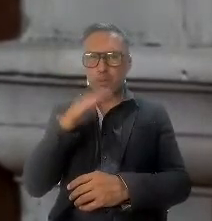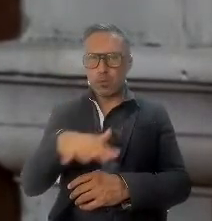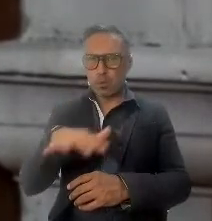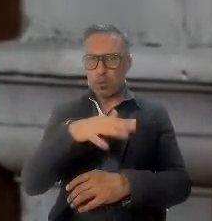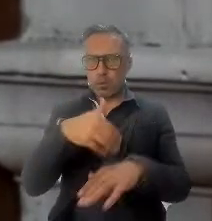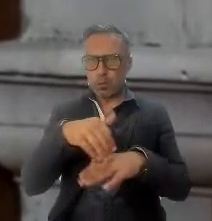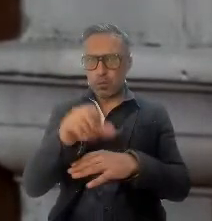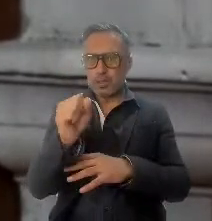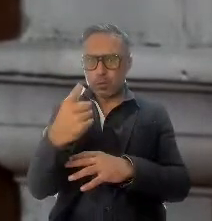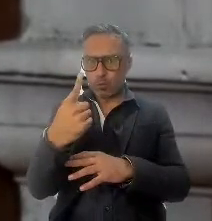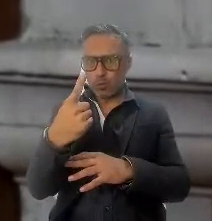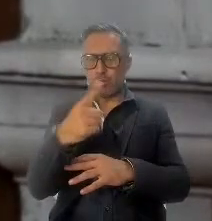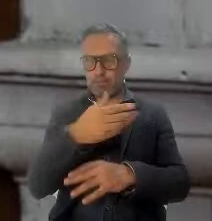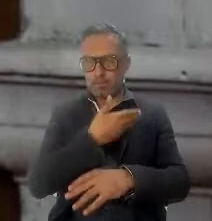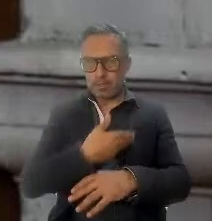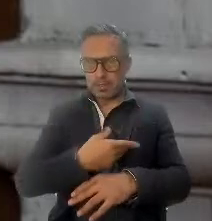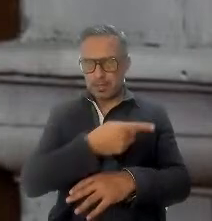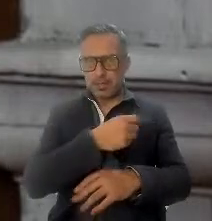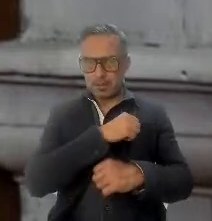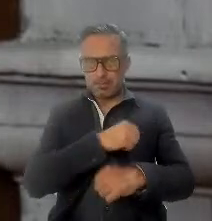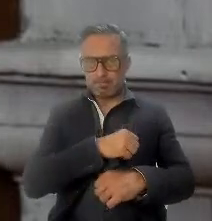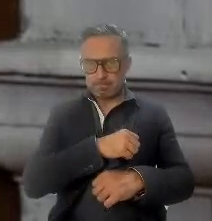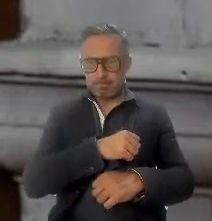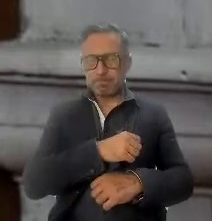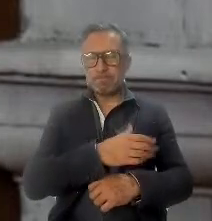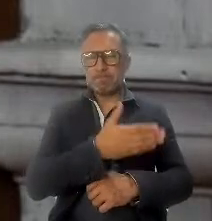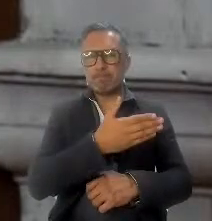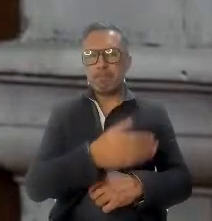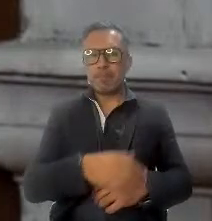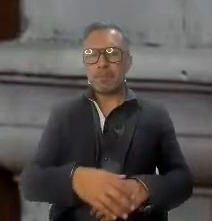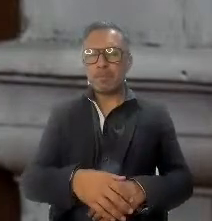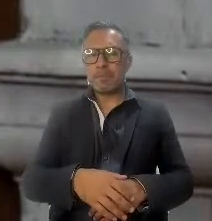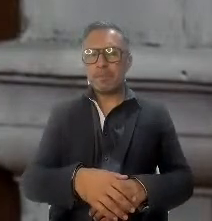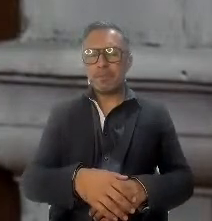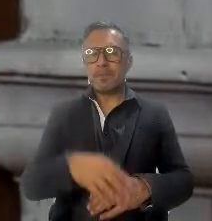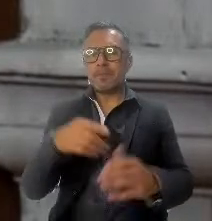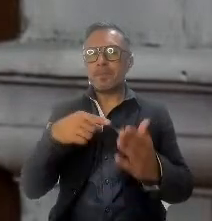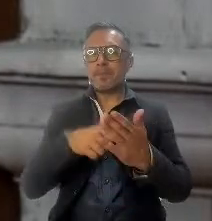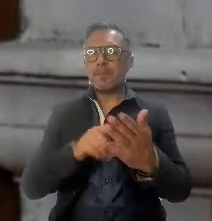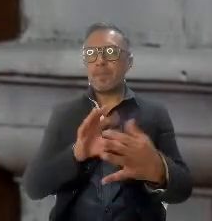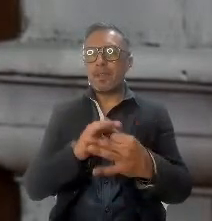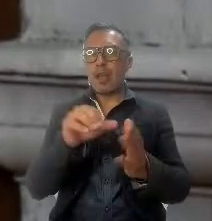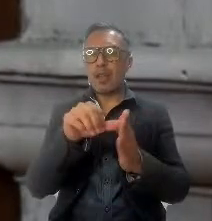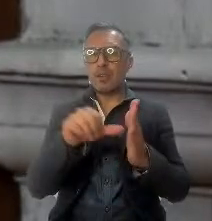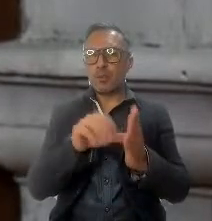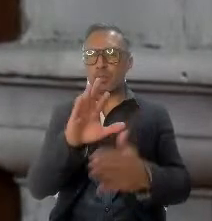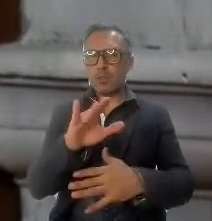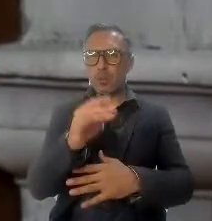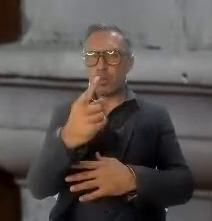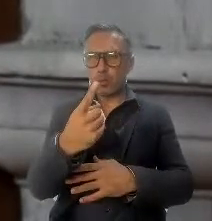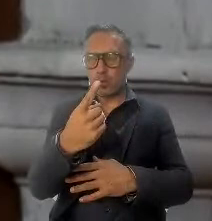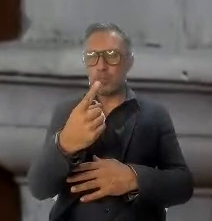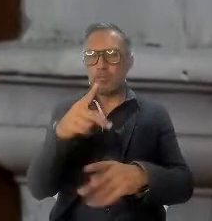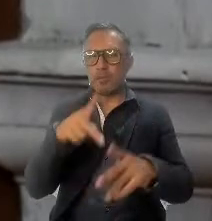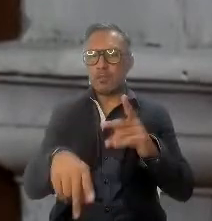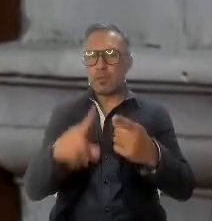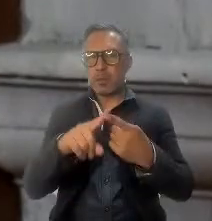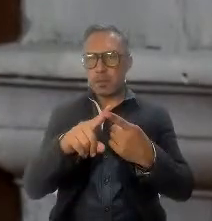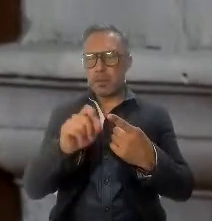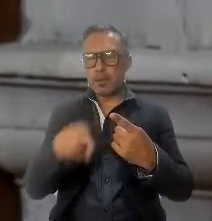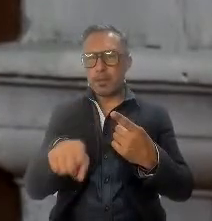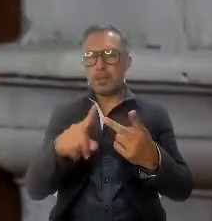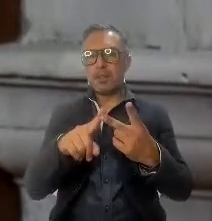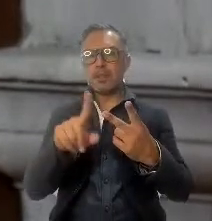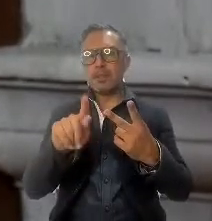primera legislatura del Estado de México presente con fundamento de los artículos 51 fracción primera y setenta y siete